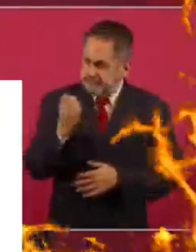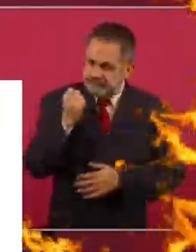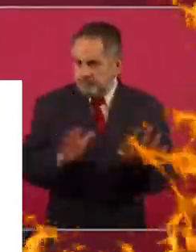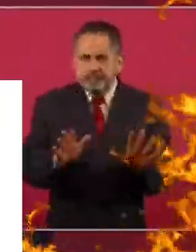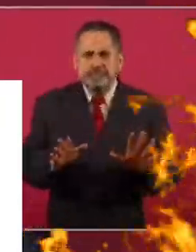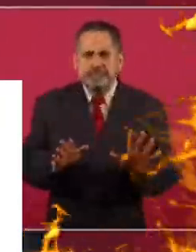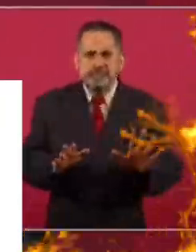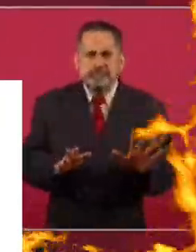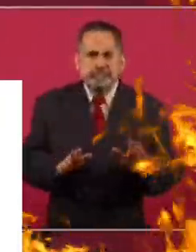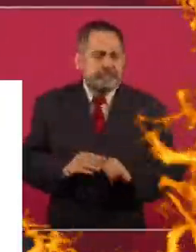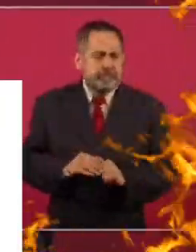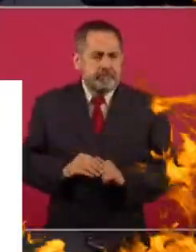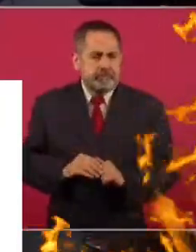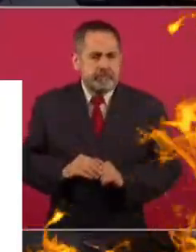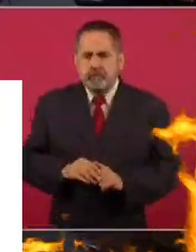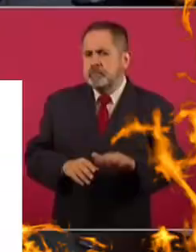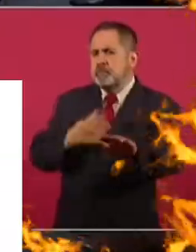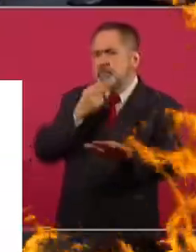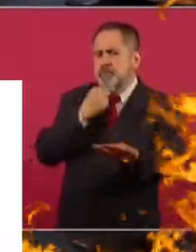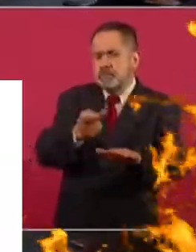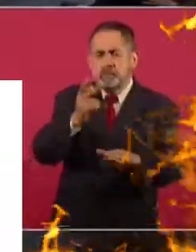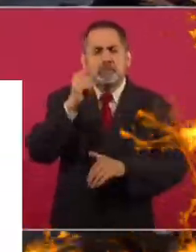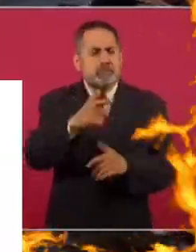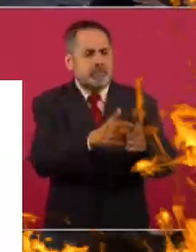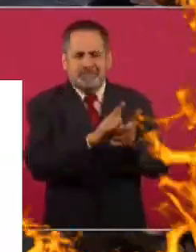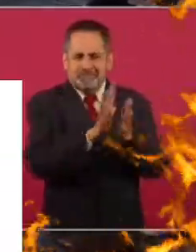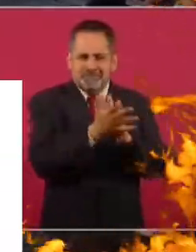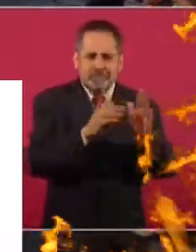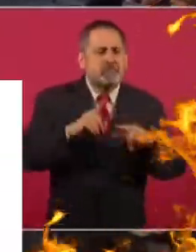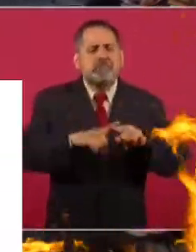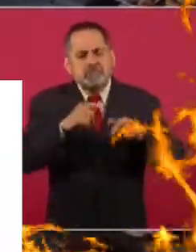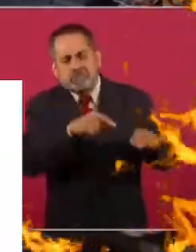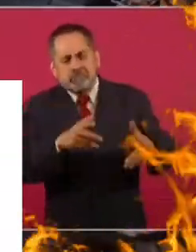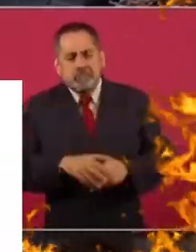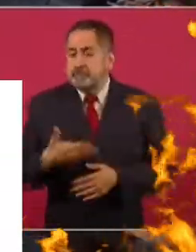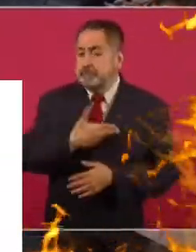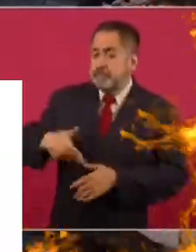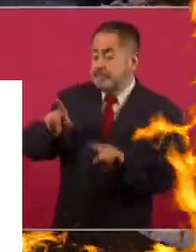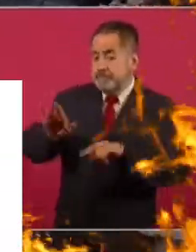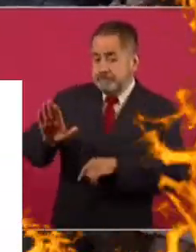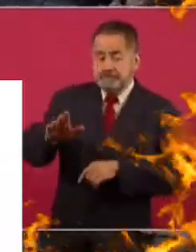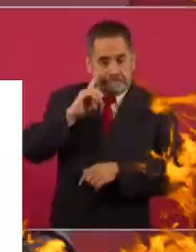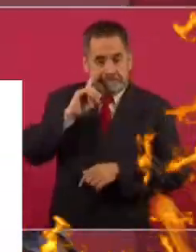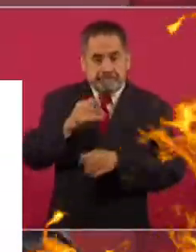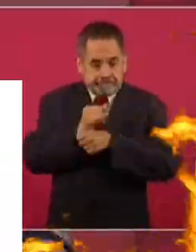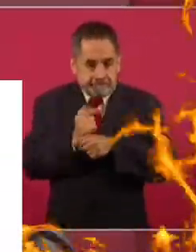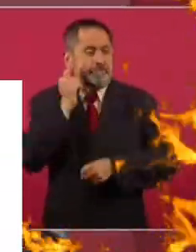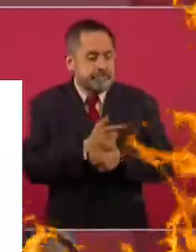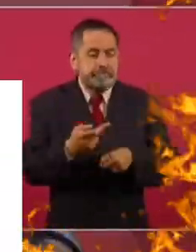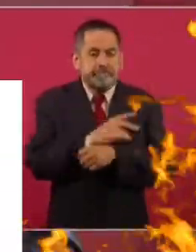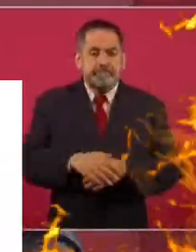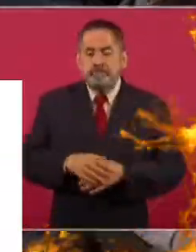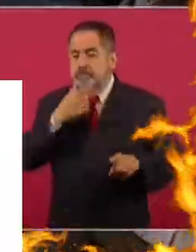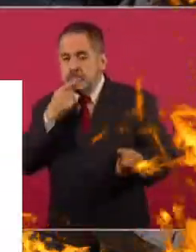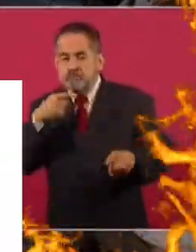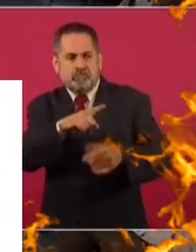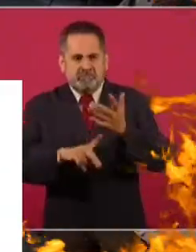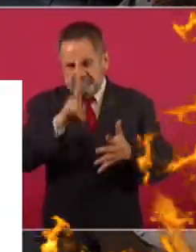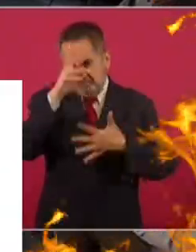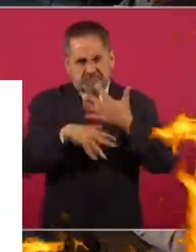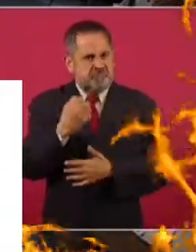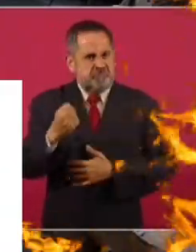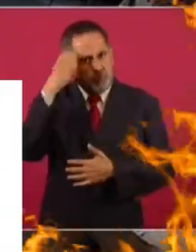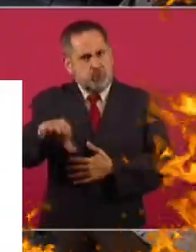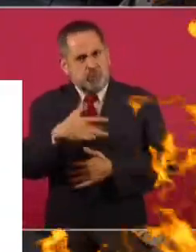para nadie. ¿Se va a dar algún tratamiento especial a esta banda y justamente a este? Va a depender de las investigaciones. Dado que están mostrando un nivel de violencia más